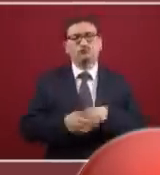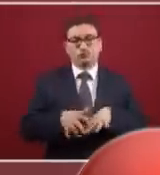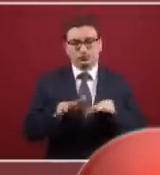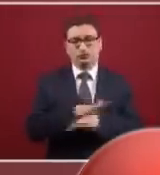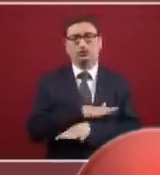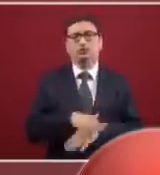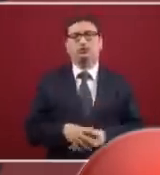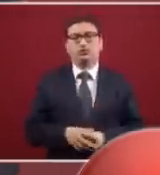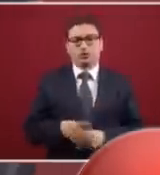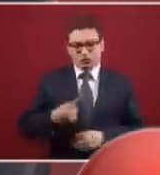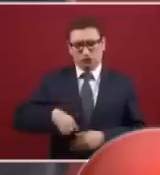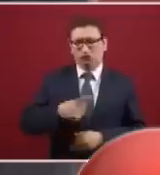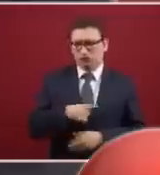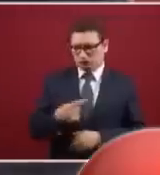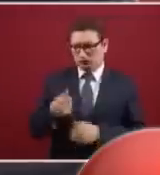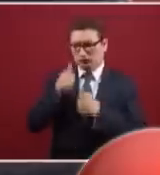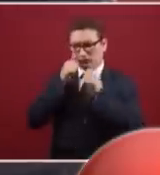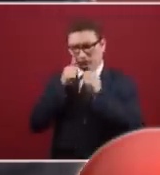Y nos atenemos